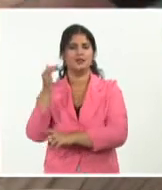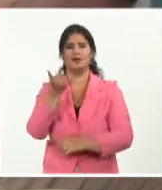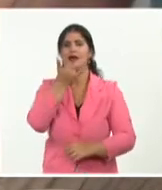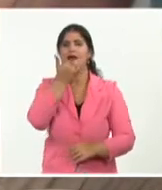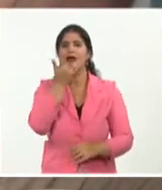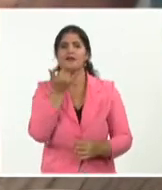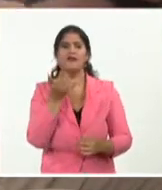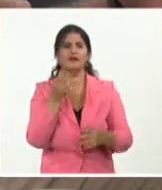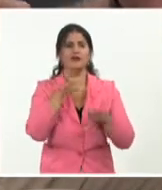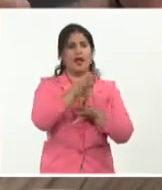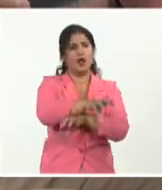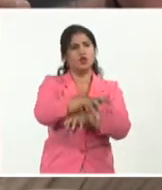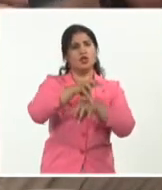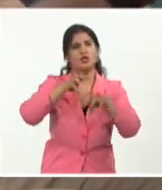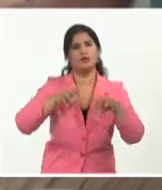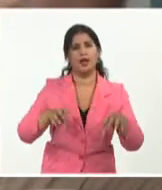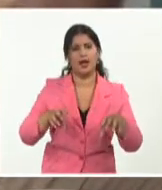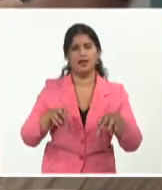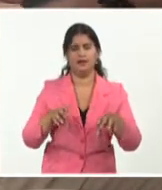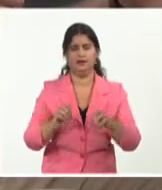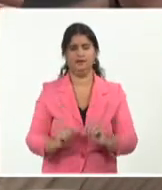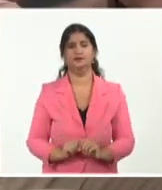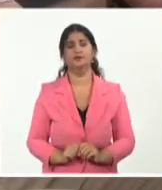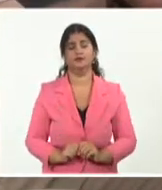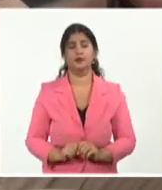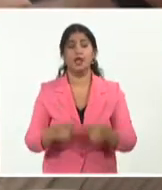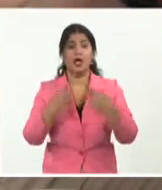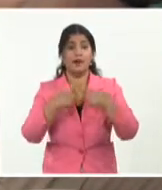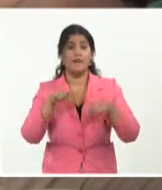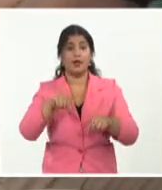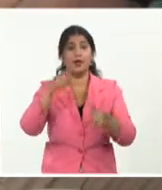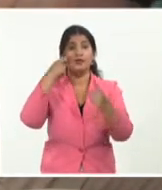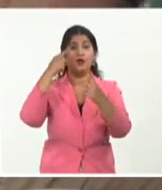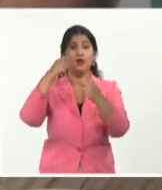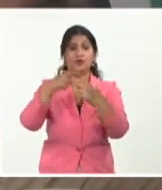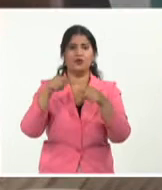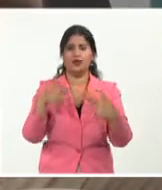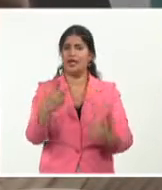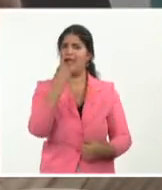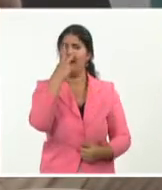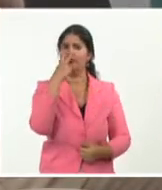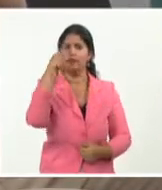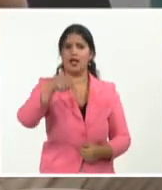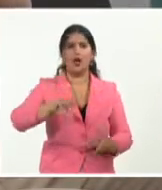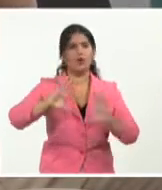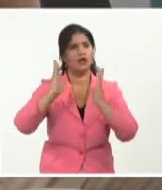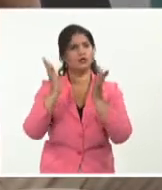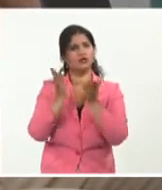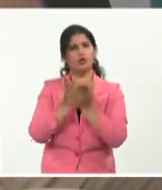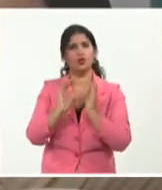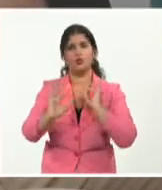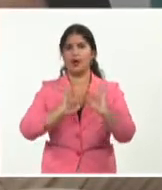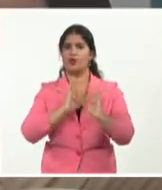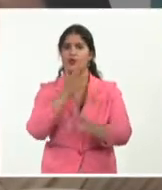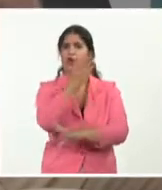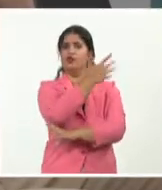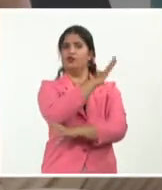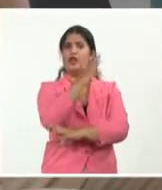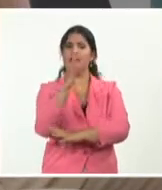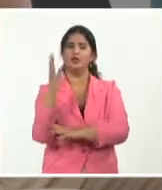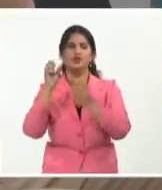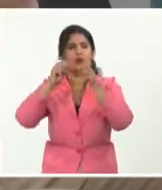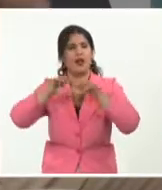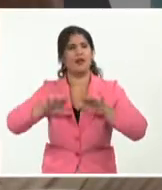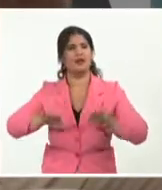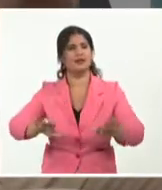movilizar la visión inicial de Tarea Vida centrada en la costa a una visión de cambio climático en todo el país es un cambio de